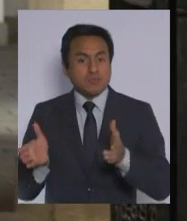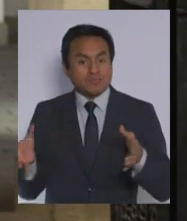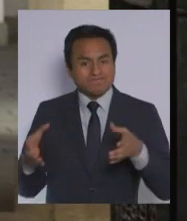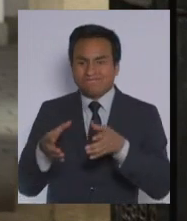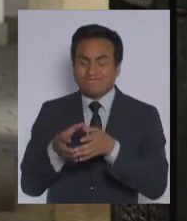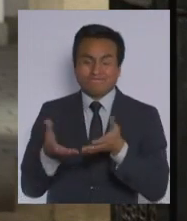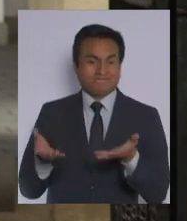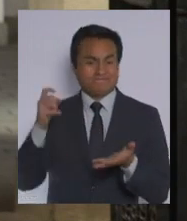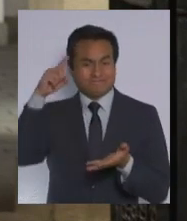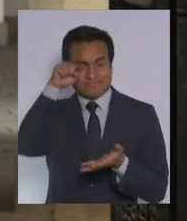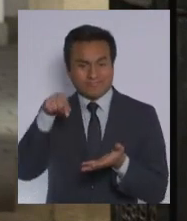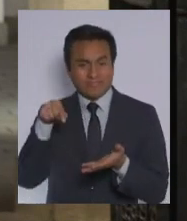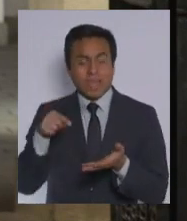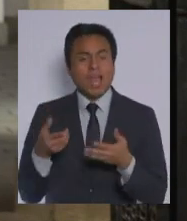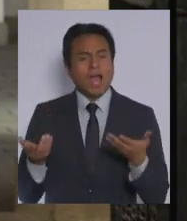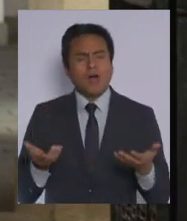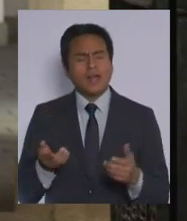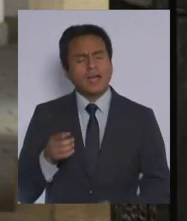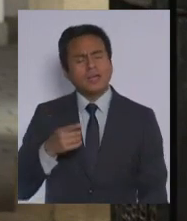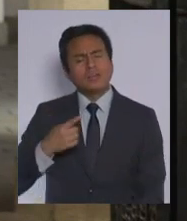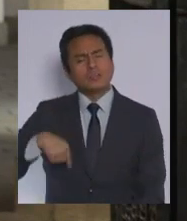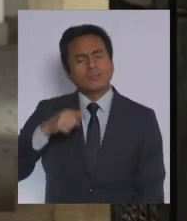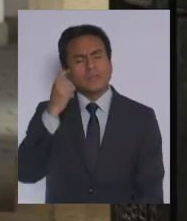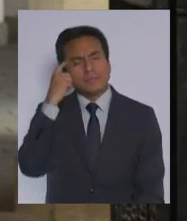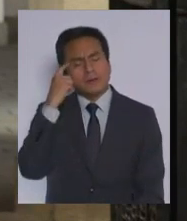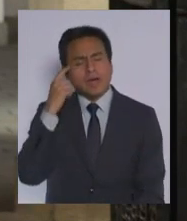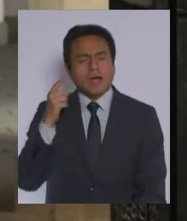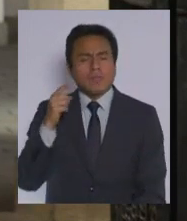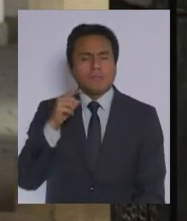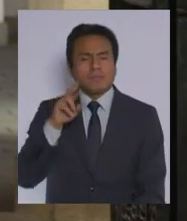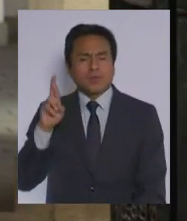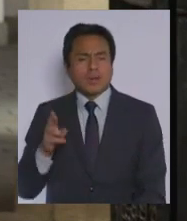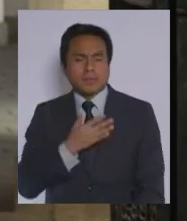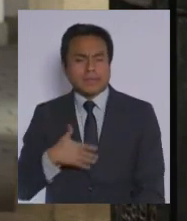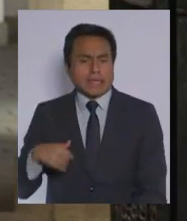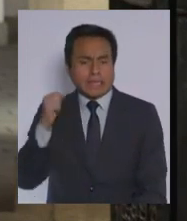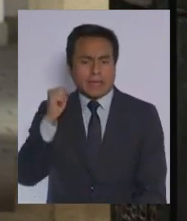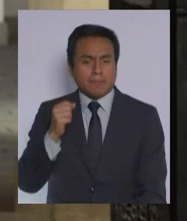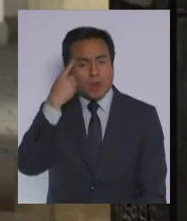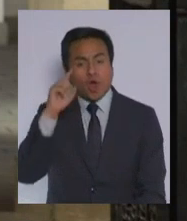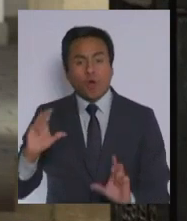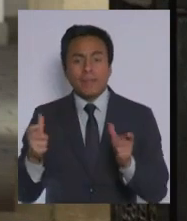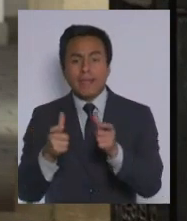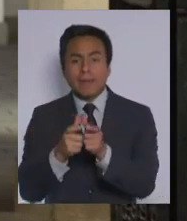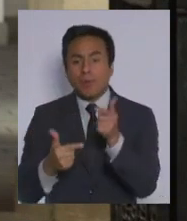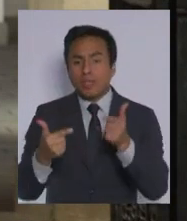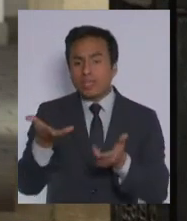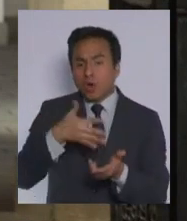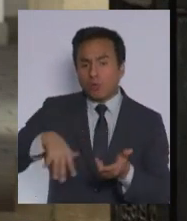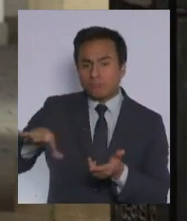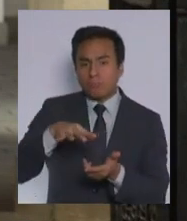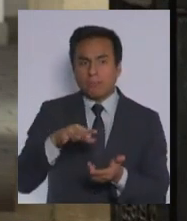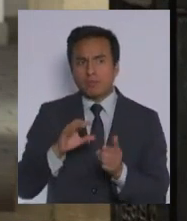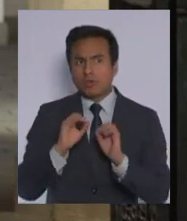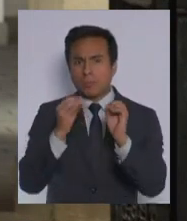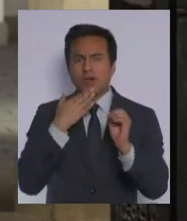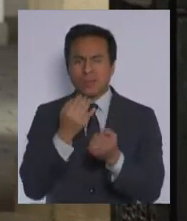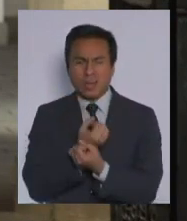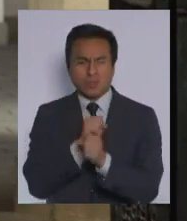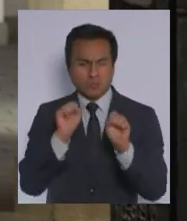margen de lo que pueda pensar o opinar el presidente de la república como como comité político el paso lógico no debería ser